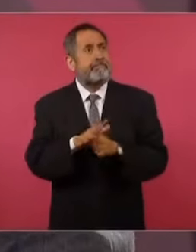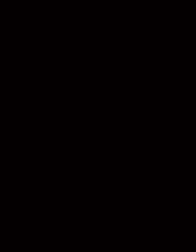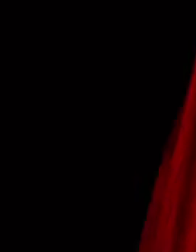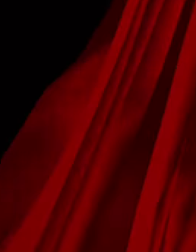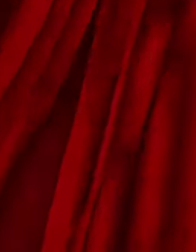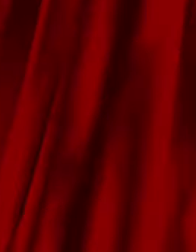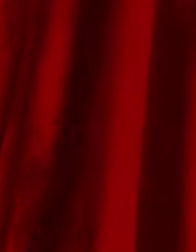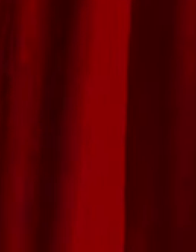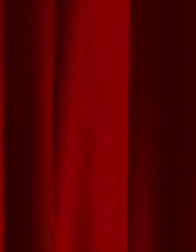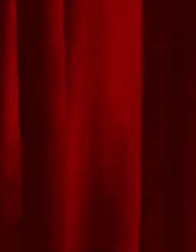dado tanto